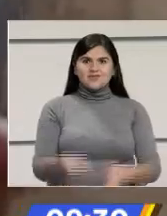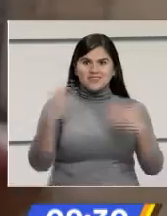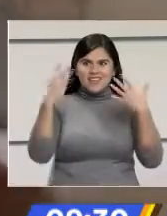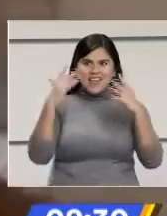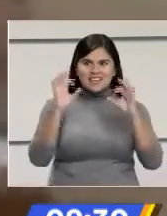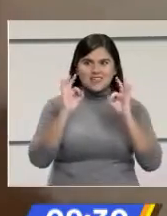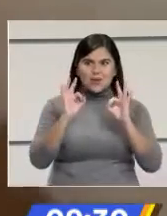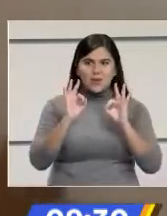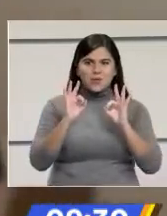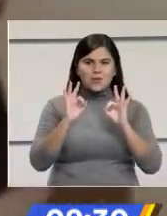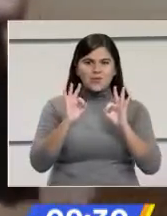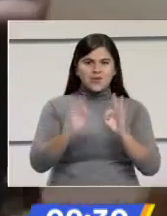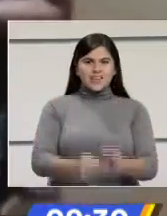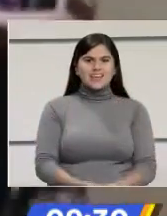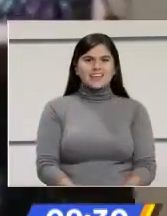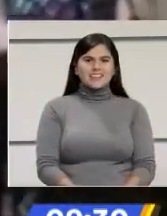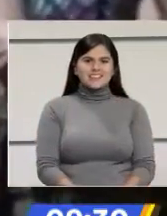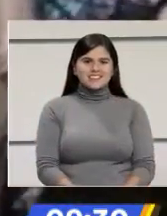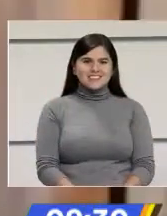Esto.